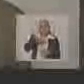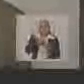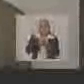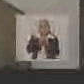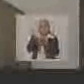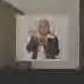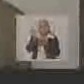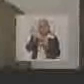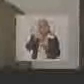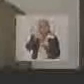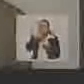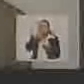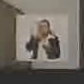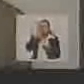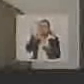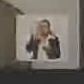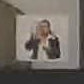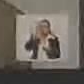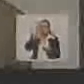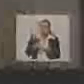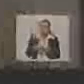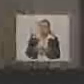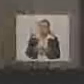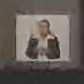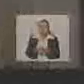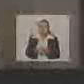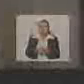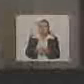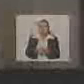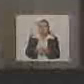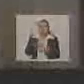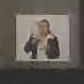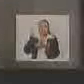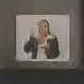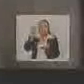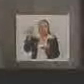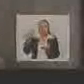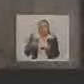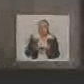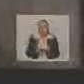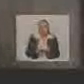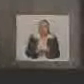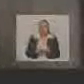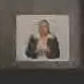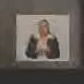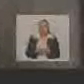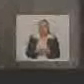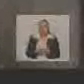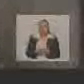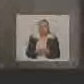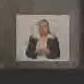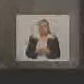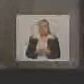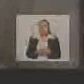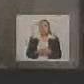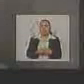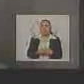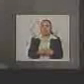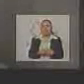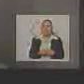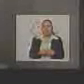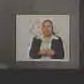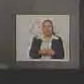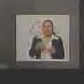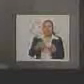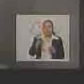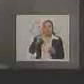desviación por sobre las obligaciones del servidor público. Gracias. Seguimos con la candidata común de los partidos de la